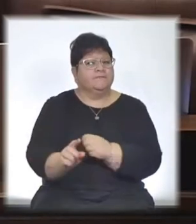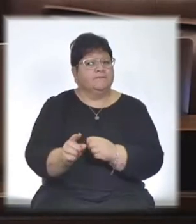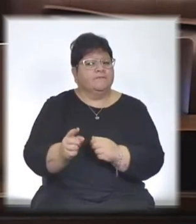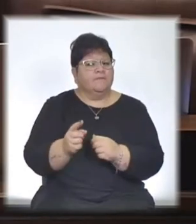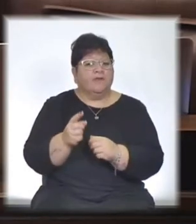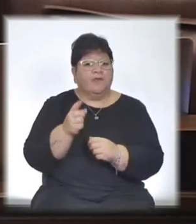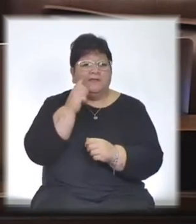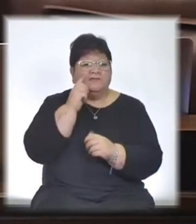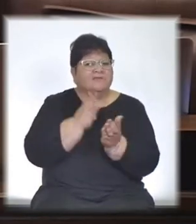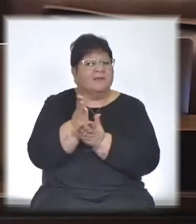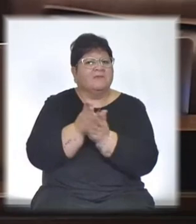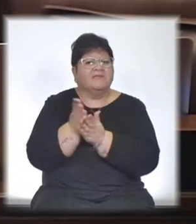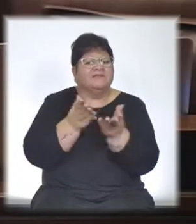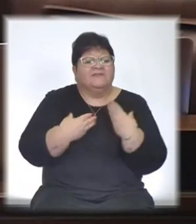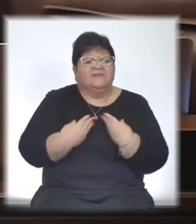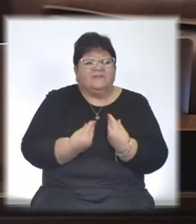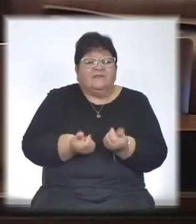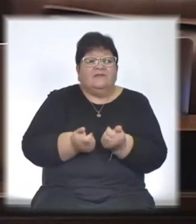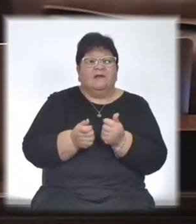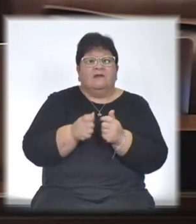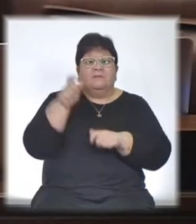uruguayos.